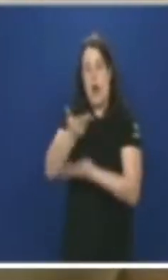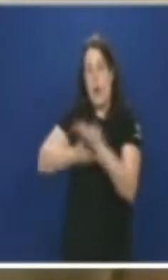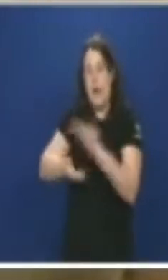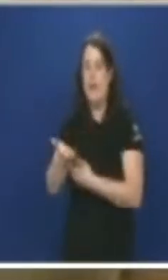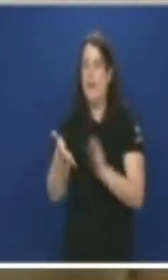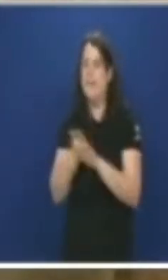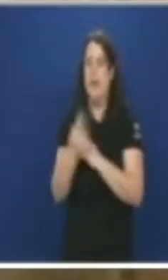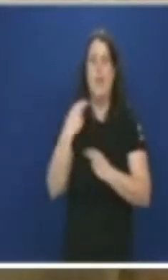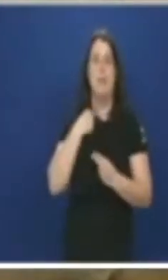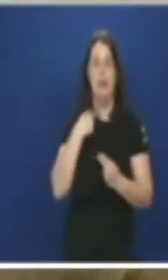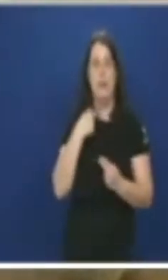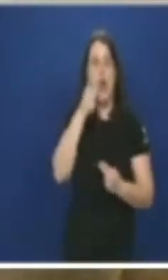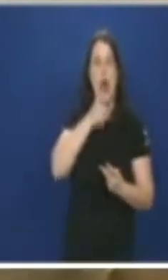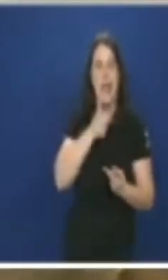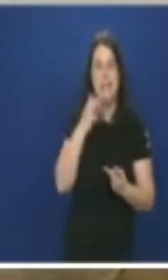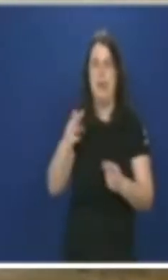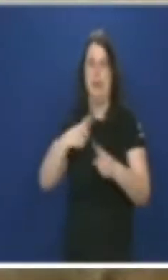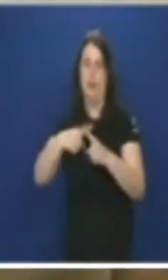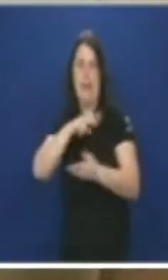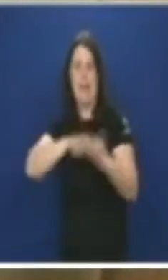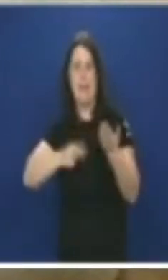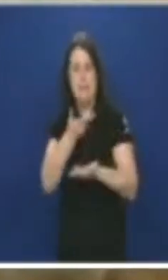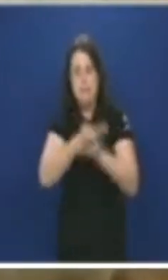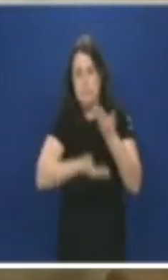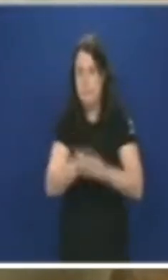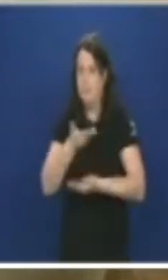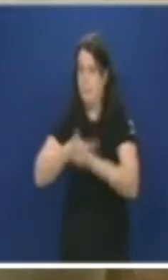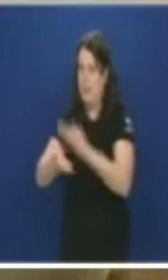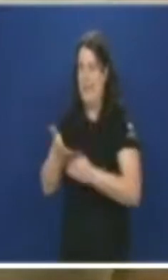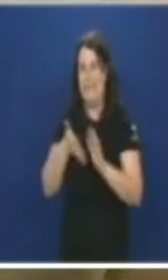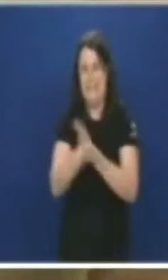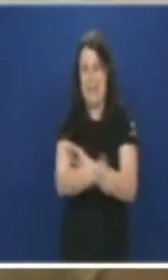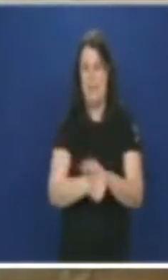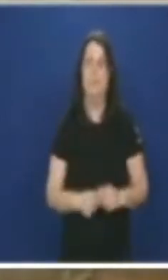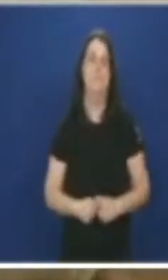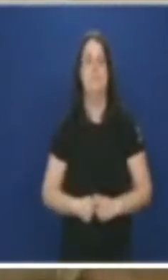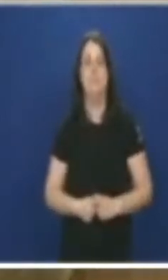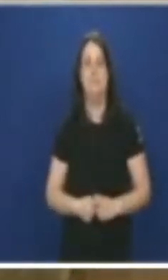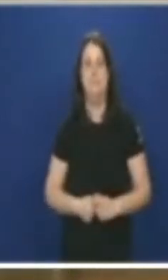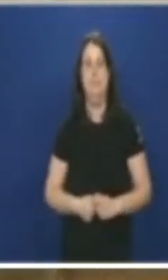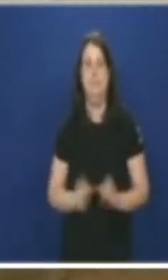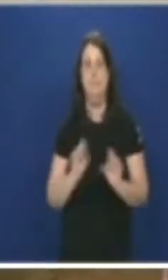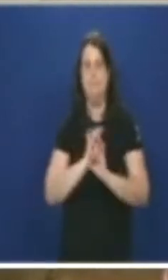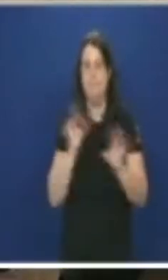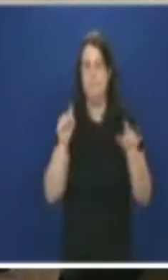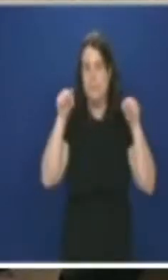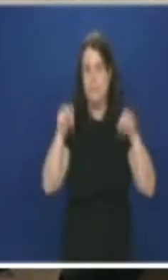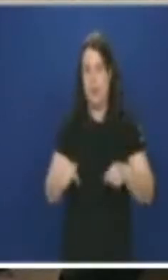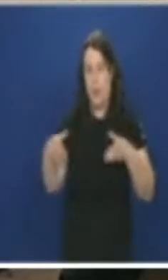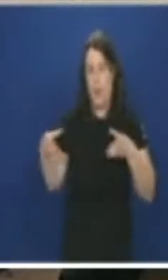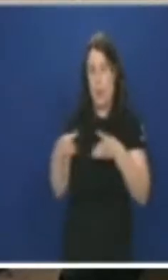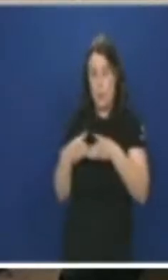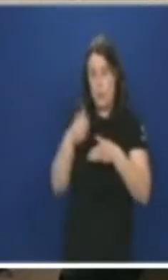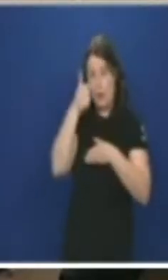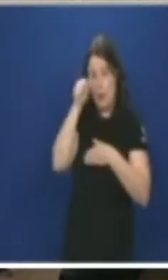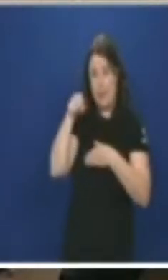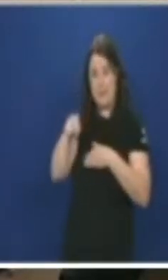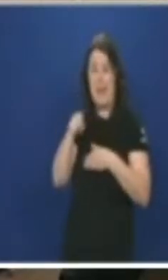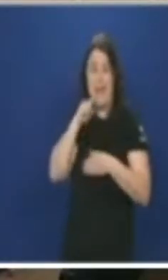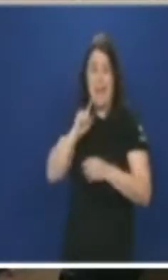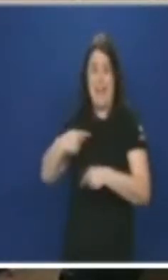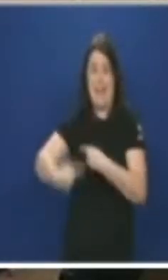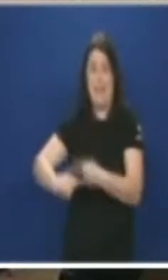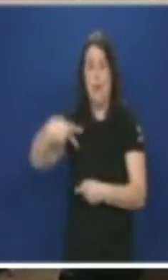da Deputación de Ourense como da Xunta de Galicia. Sen dúbida alguna, hoxe, os homes desta xeración estarán